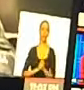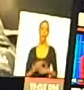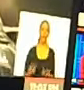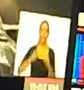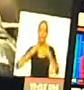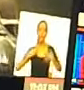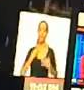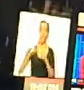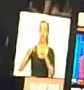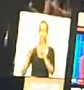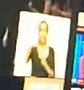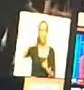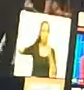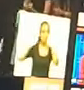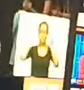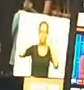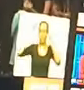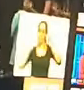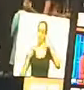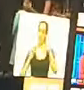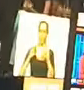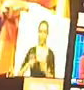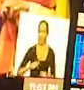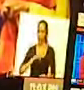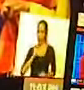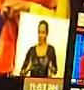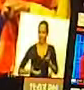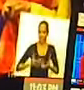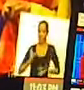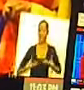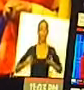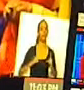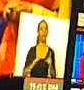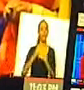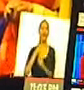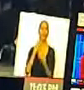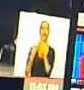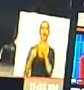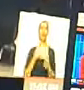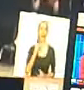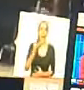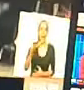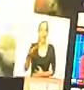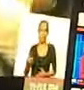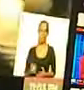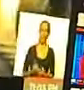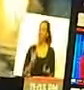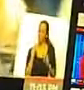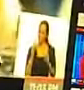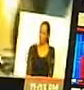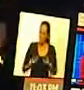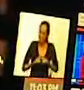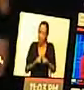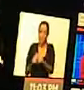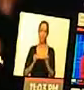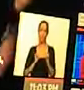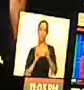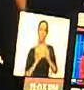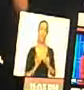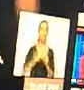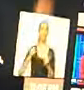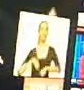no la idea. Se apaga el tizón, pero no la candela. Juntemos las voces en un solo grito, él está en nosotros mismos. Y nos llegó la